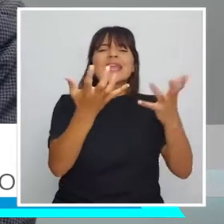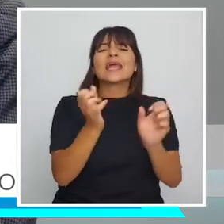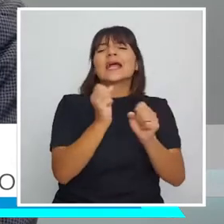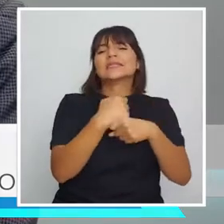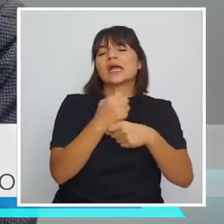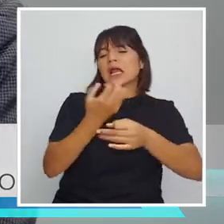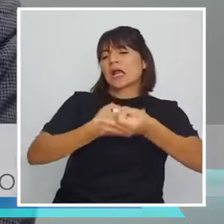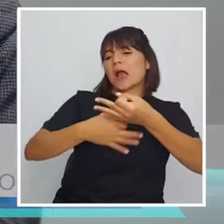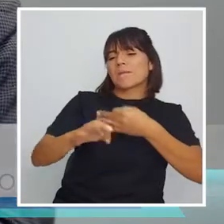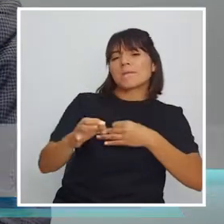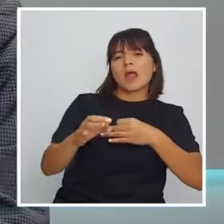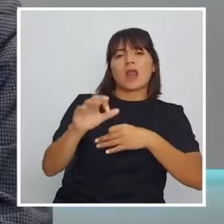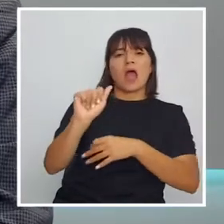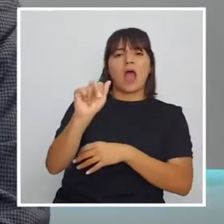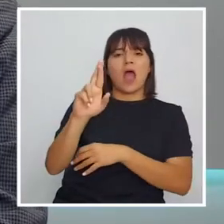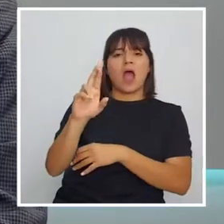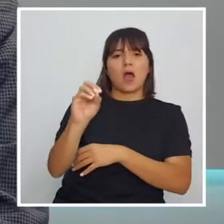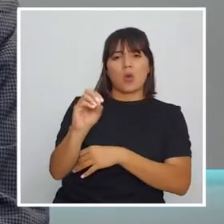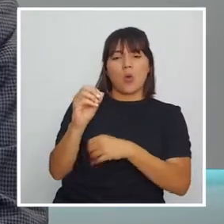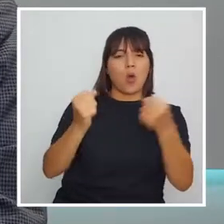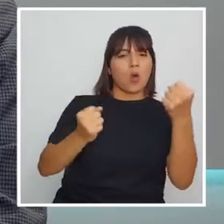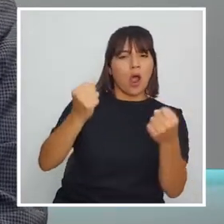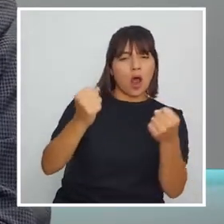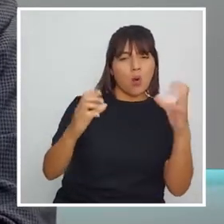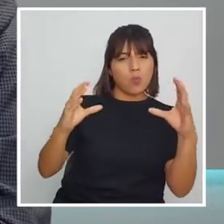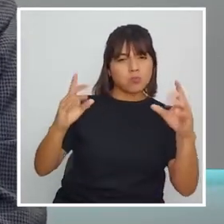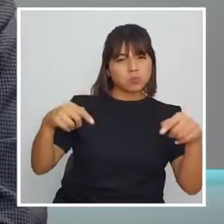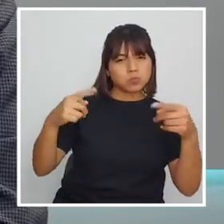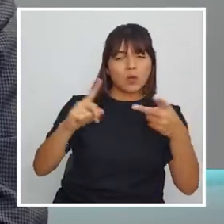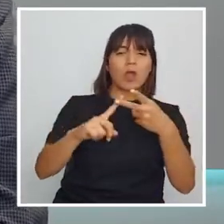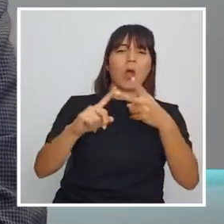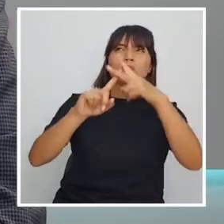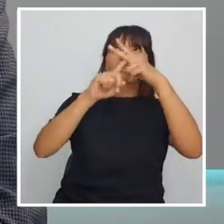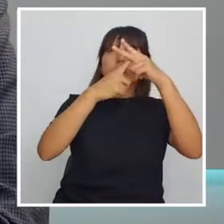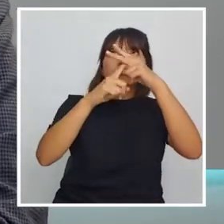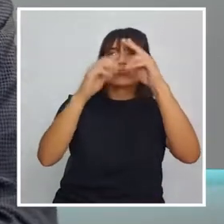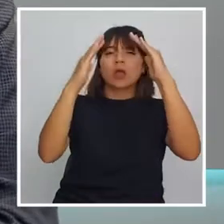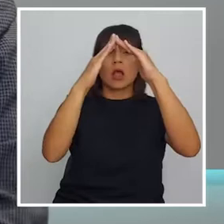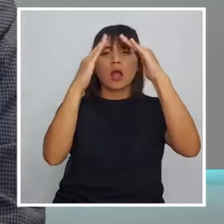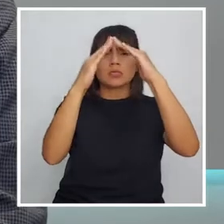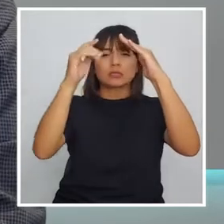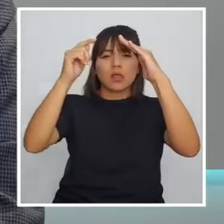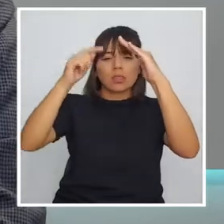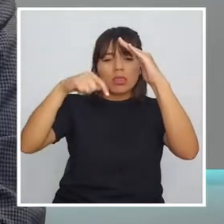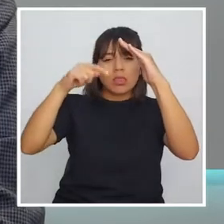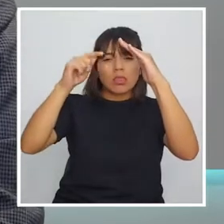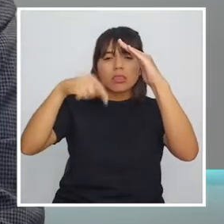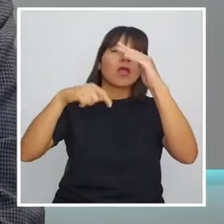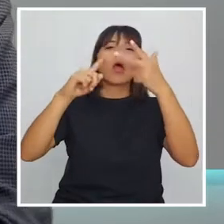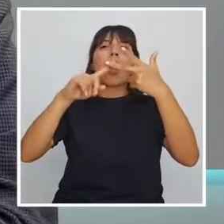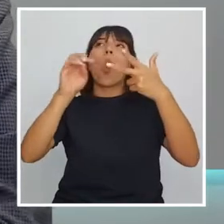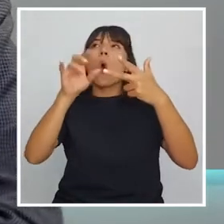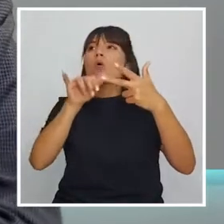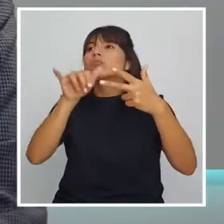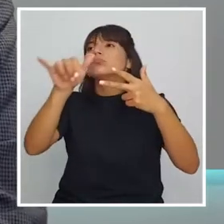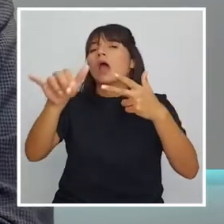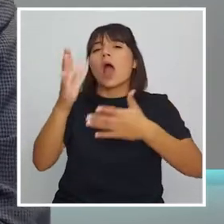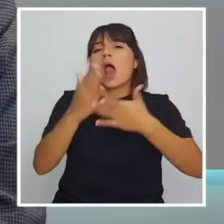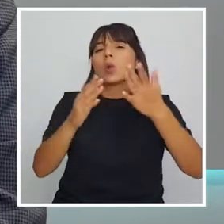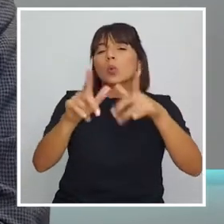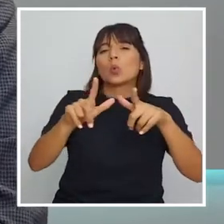que el arreglo de las goteras de la casa, que un viaje a no sé dónde, que ir